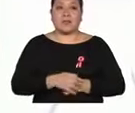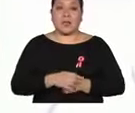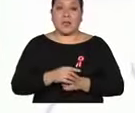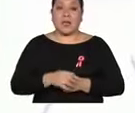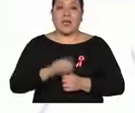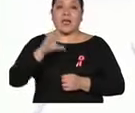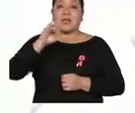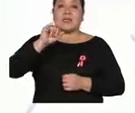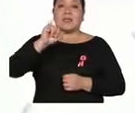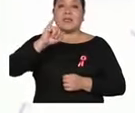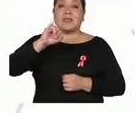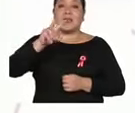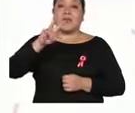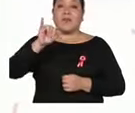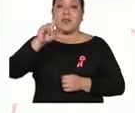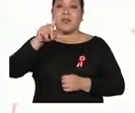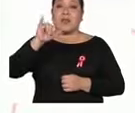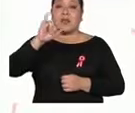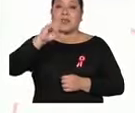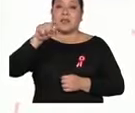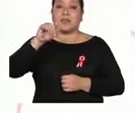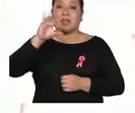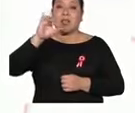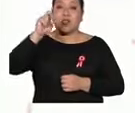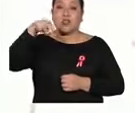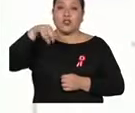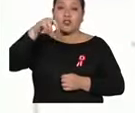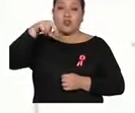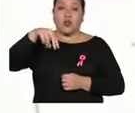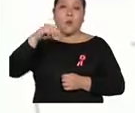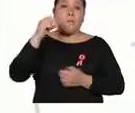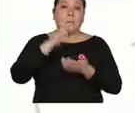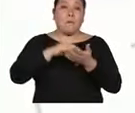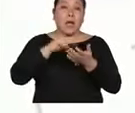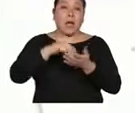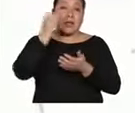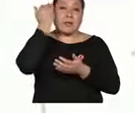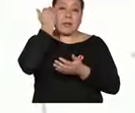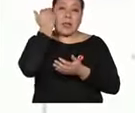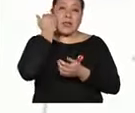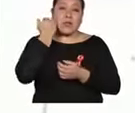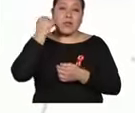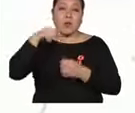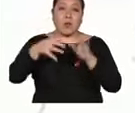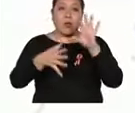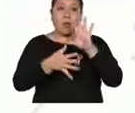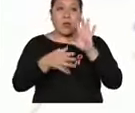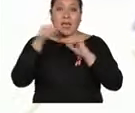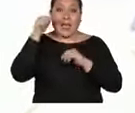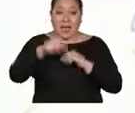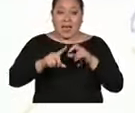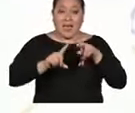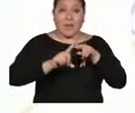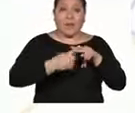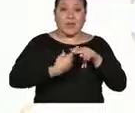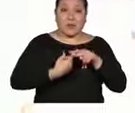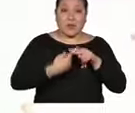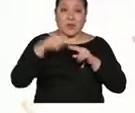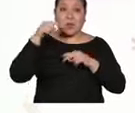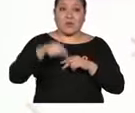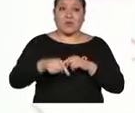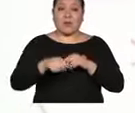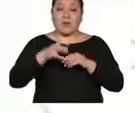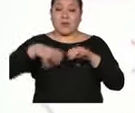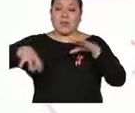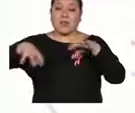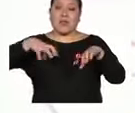civilización más antigua de América. Esta fue la raíz para esas culturas que conociste en el colegio.